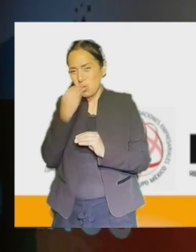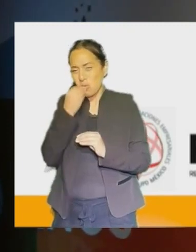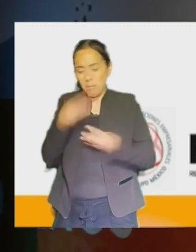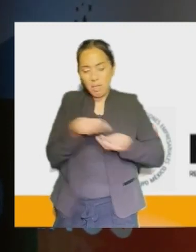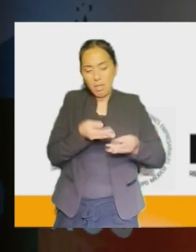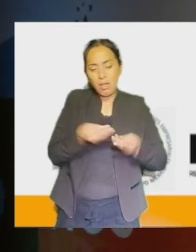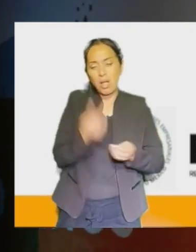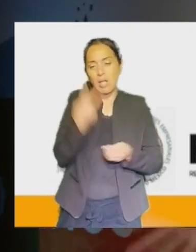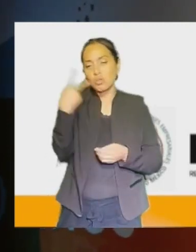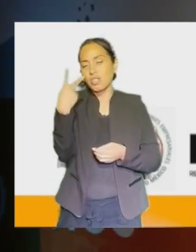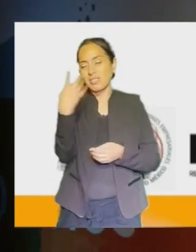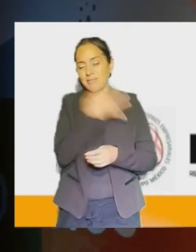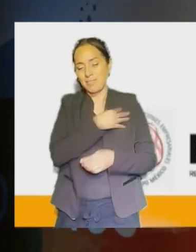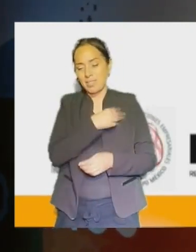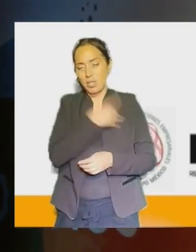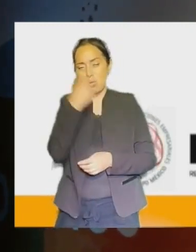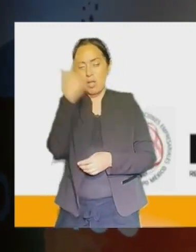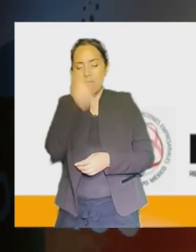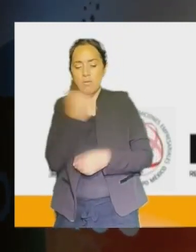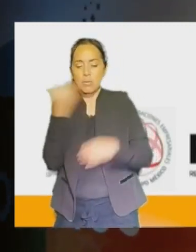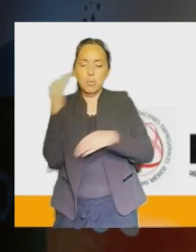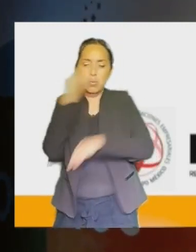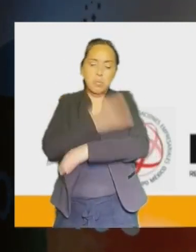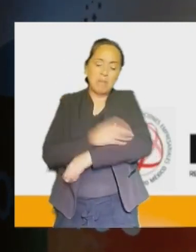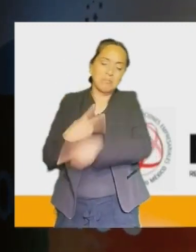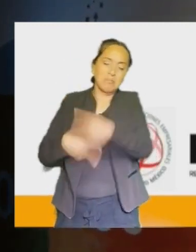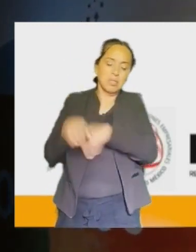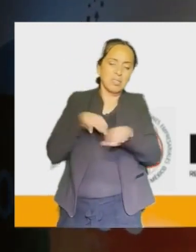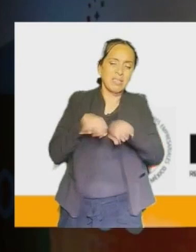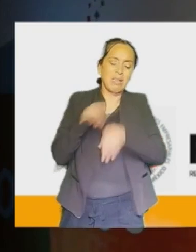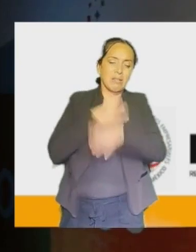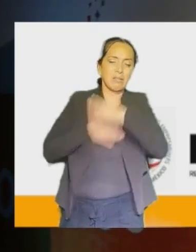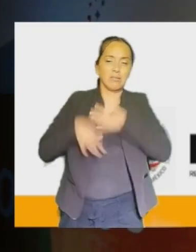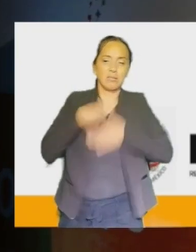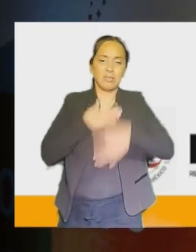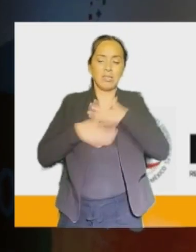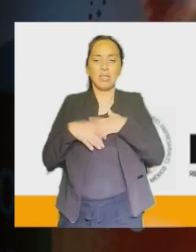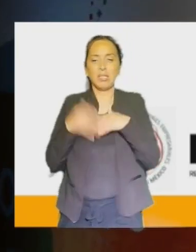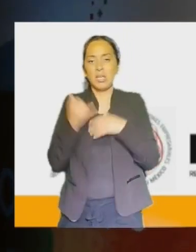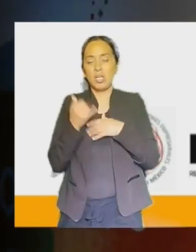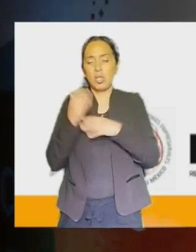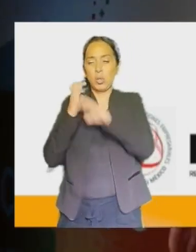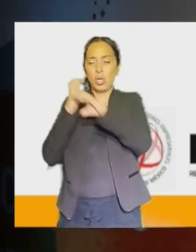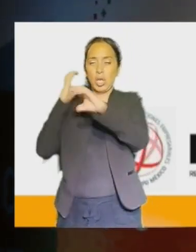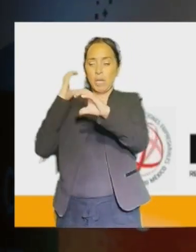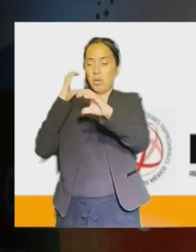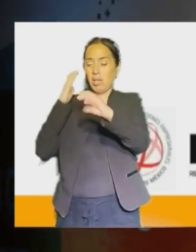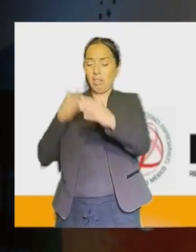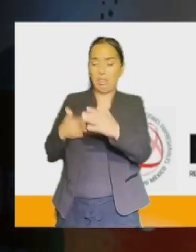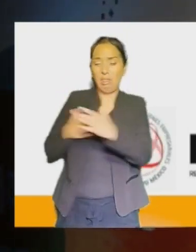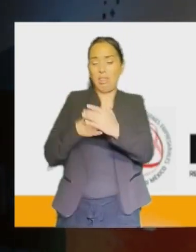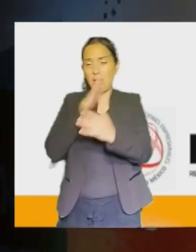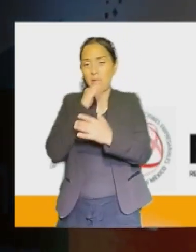2. Una noche vuelve del trabajo, va muy cansada y una camioneta le cierra el paso,